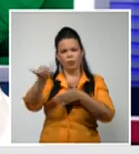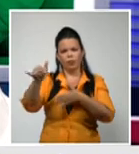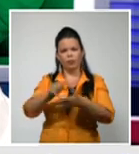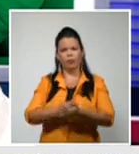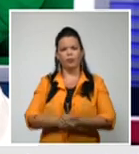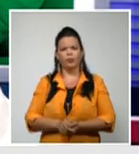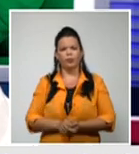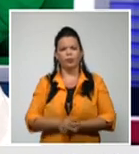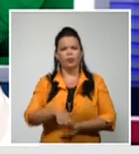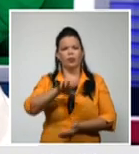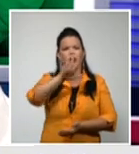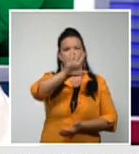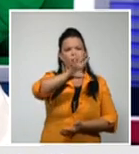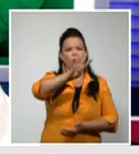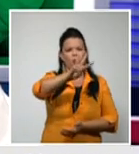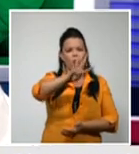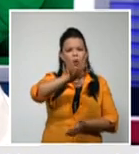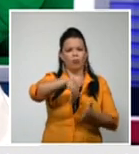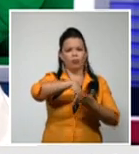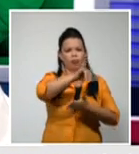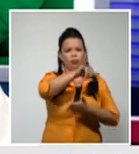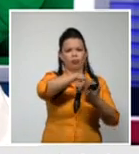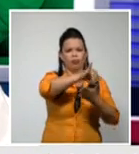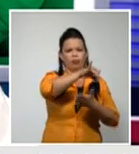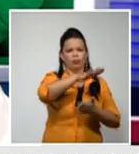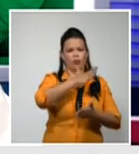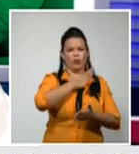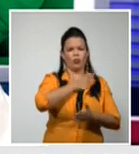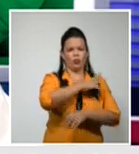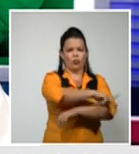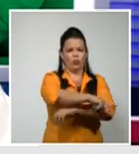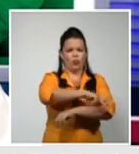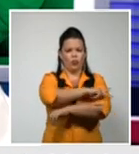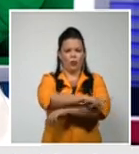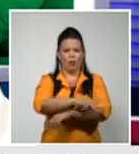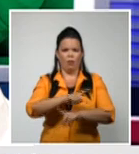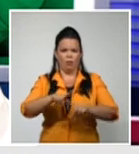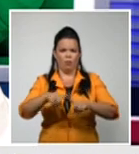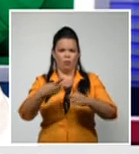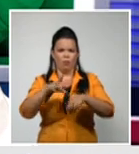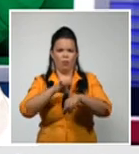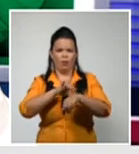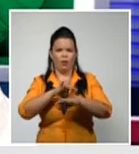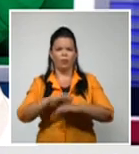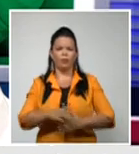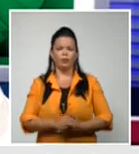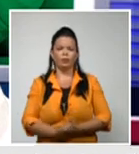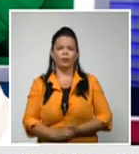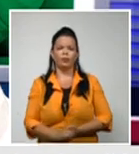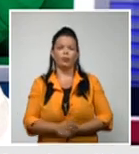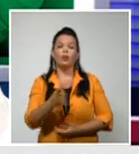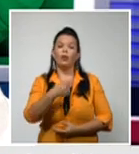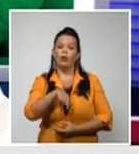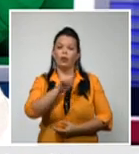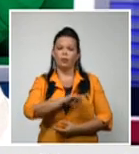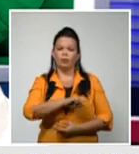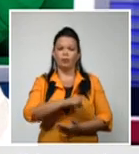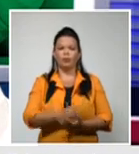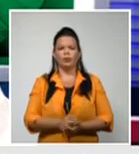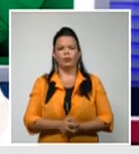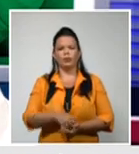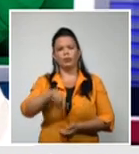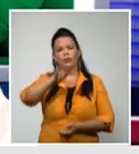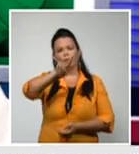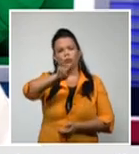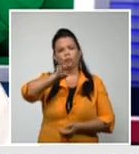54 que han retornado a su país después de diagnosticados, y ayer, pues